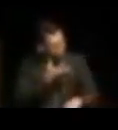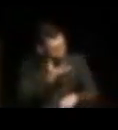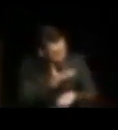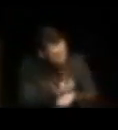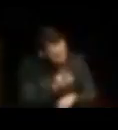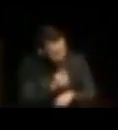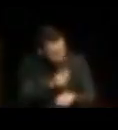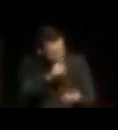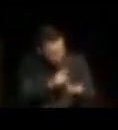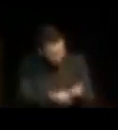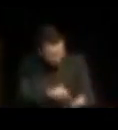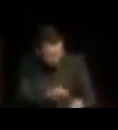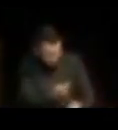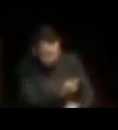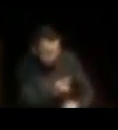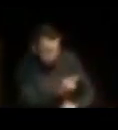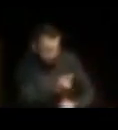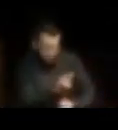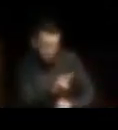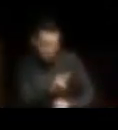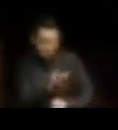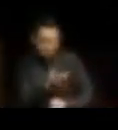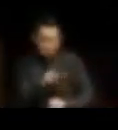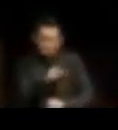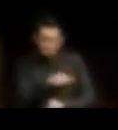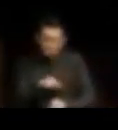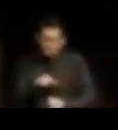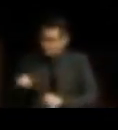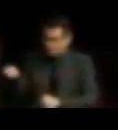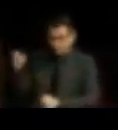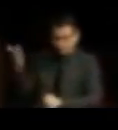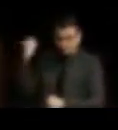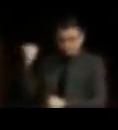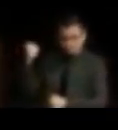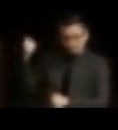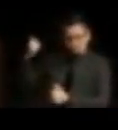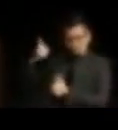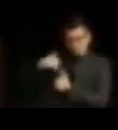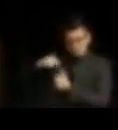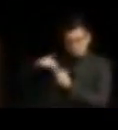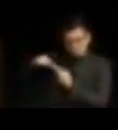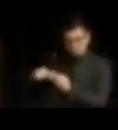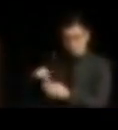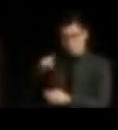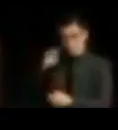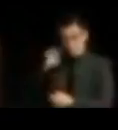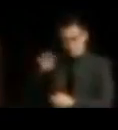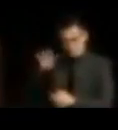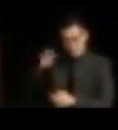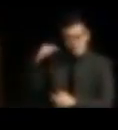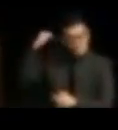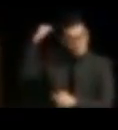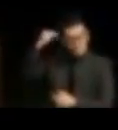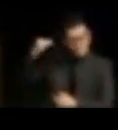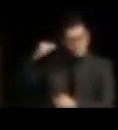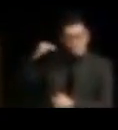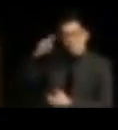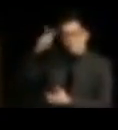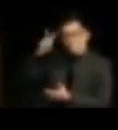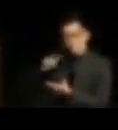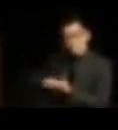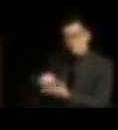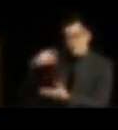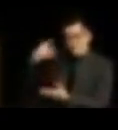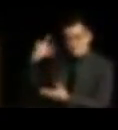reparación integral del daño que provocaron las autoridades desde el 19 de marzo del